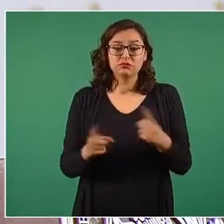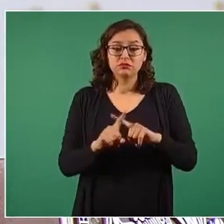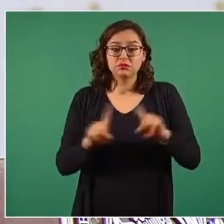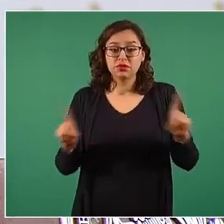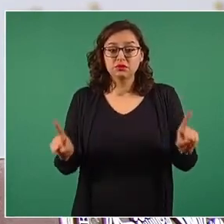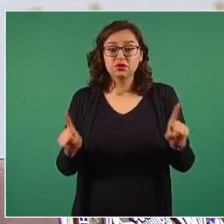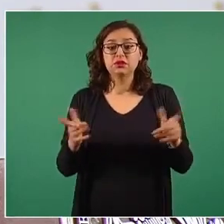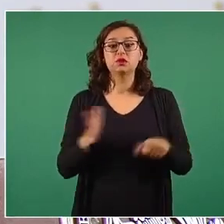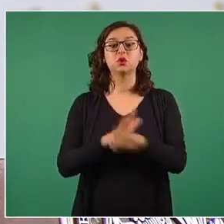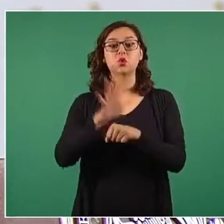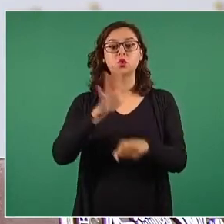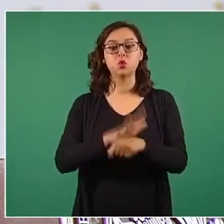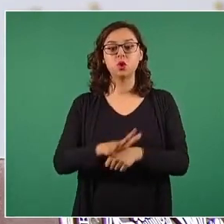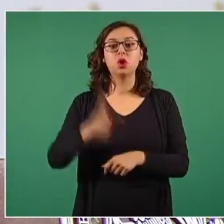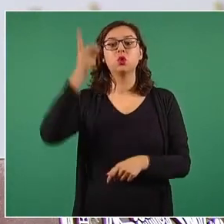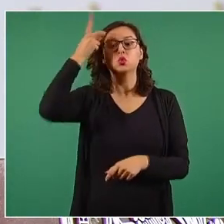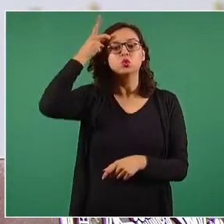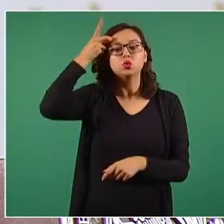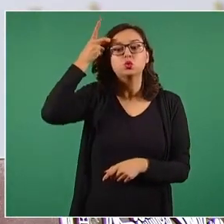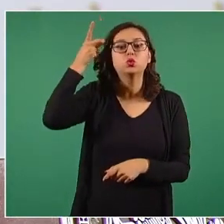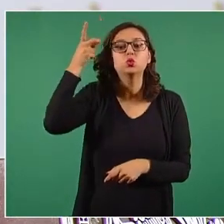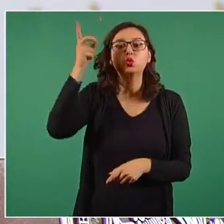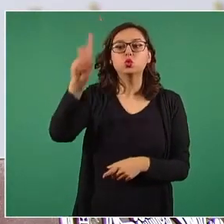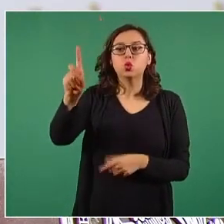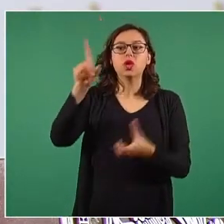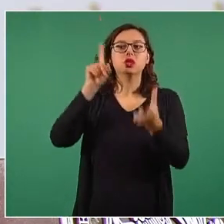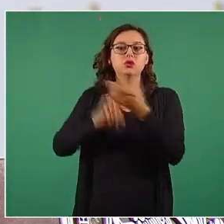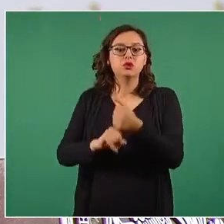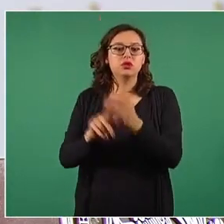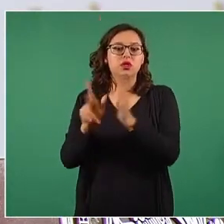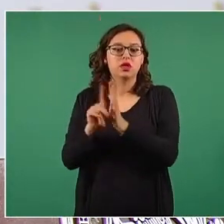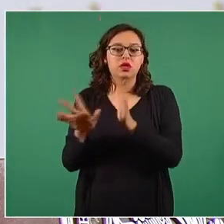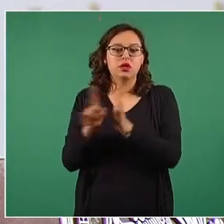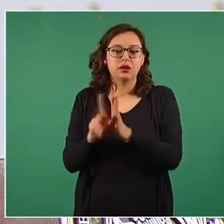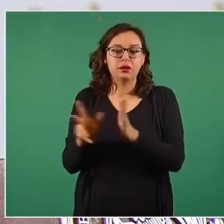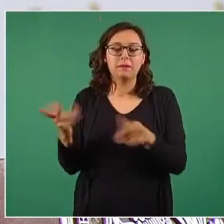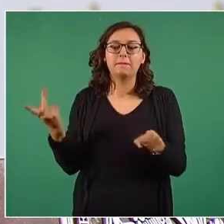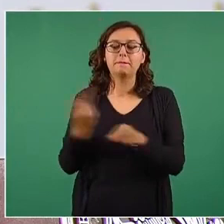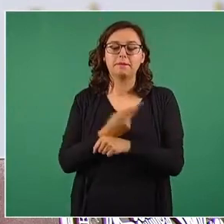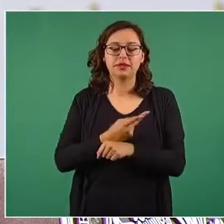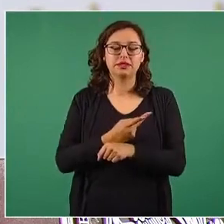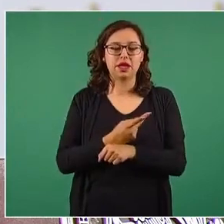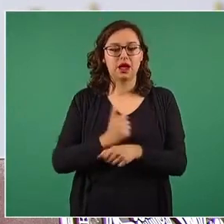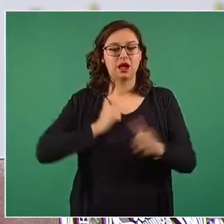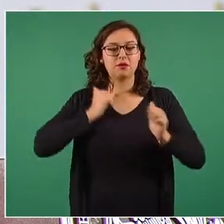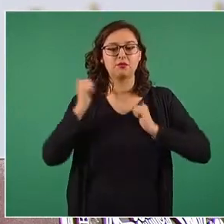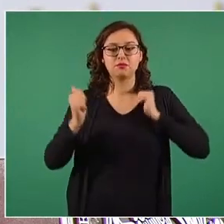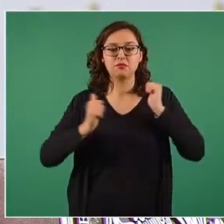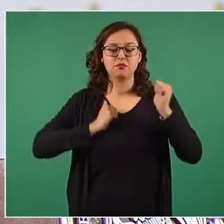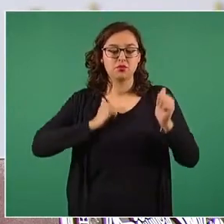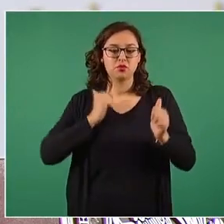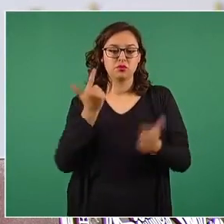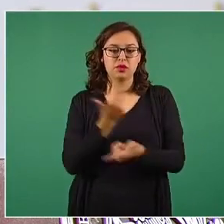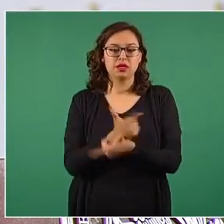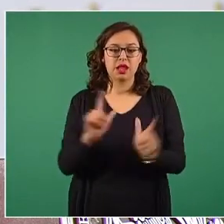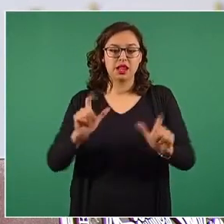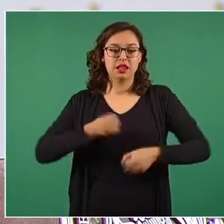de medios, en los que utilizan la libertad de expresión como negocio,